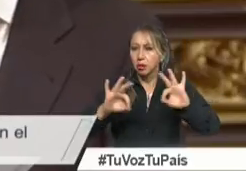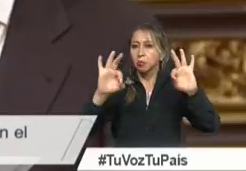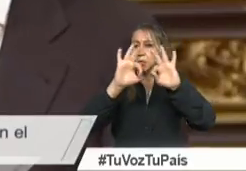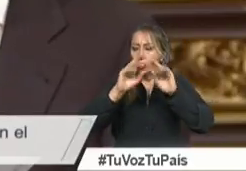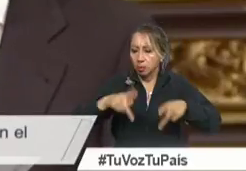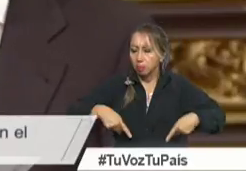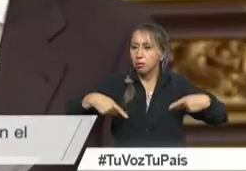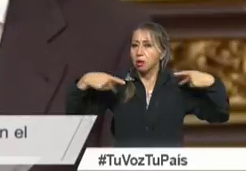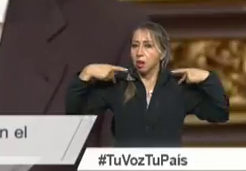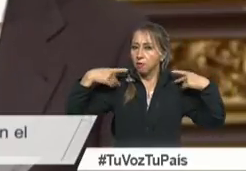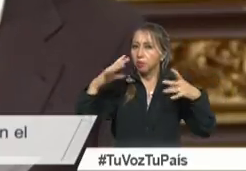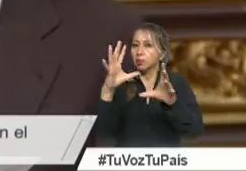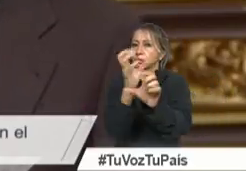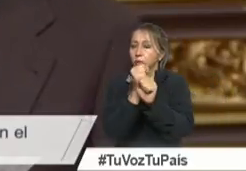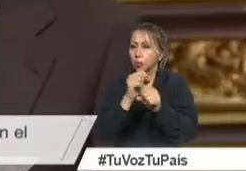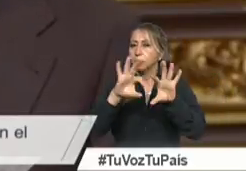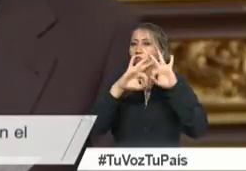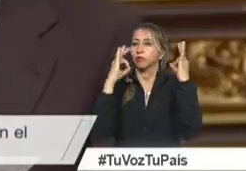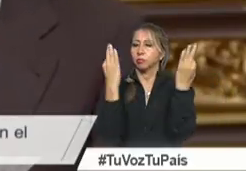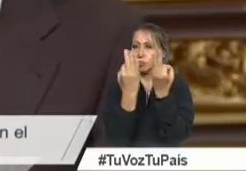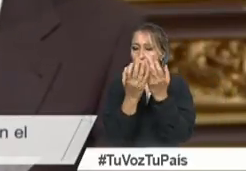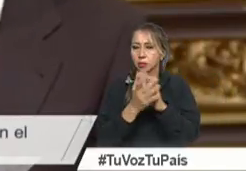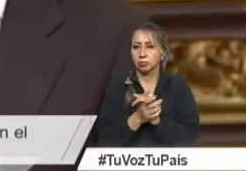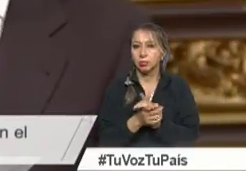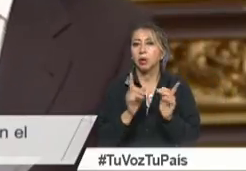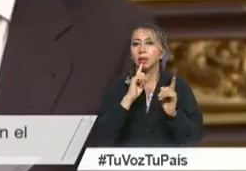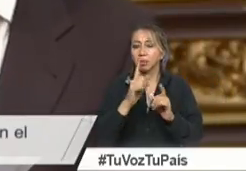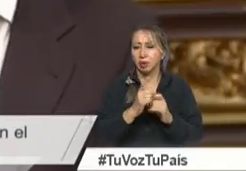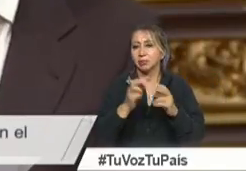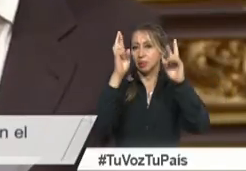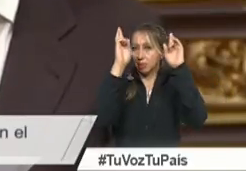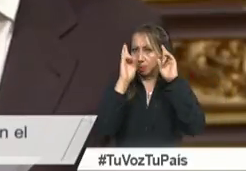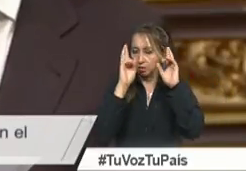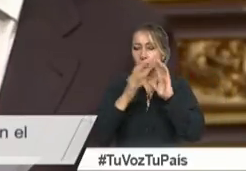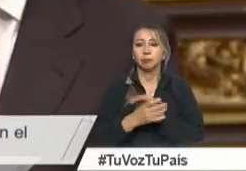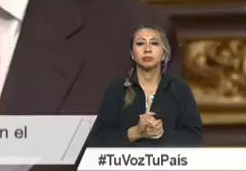y segura para ellos y para sus familias declarada felices